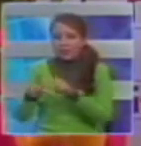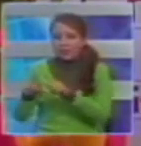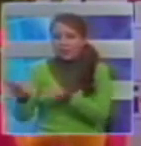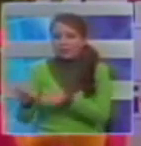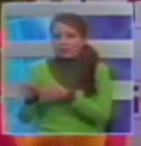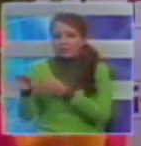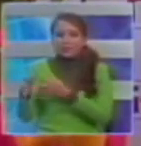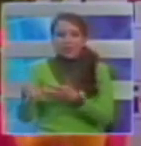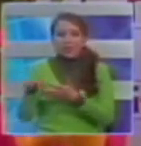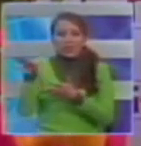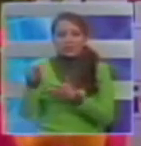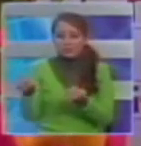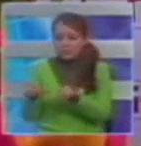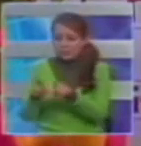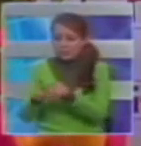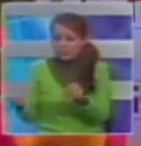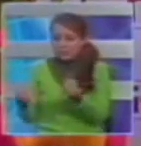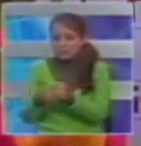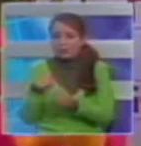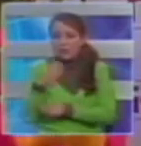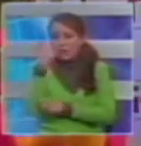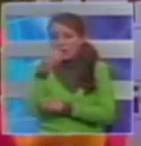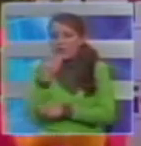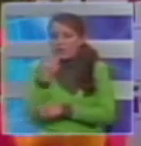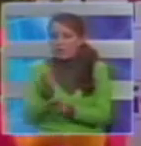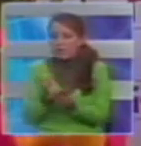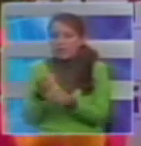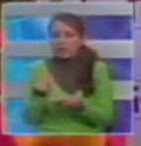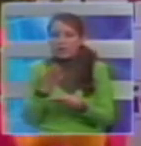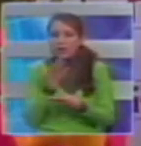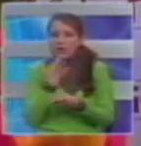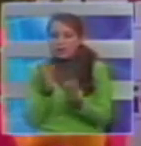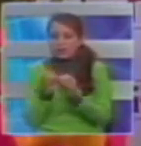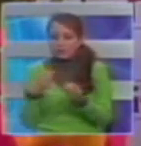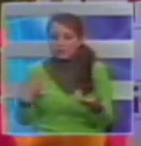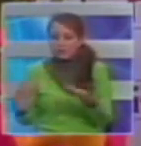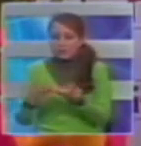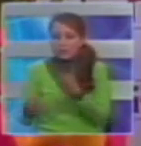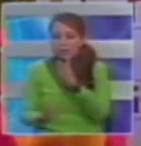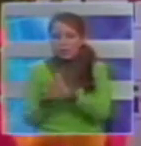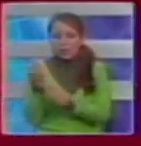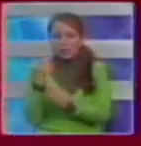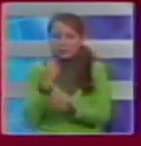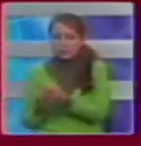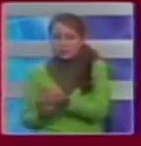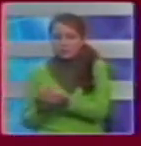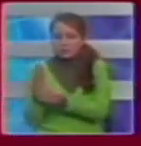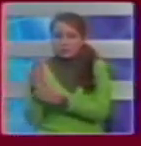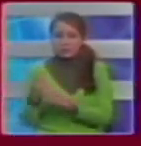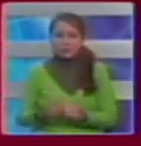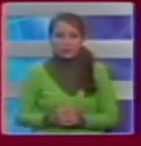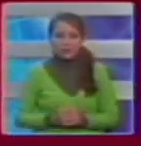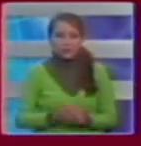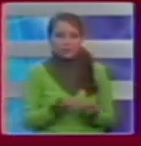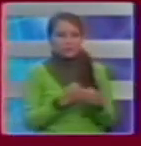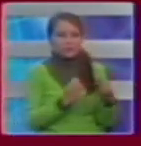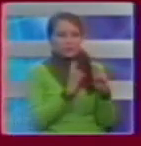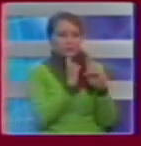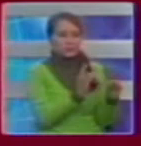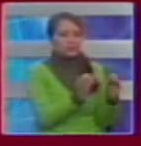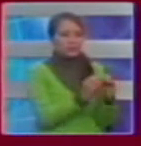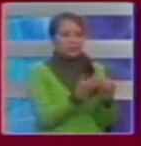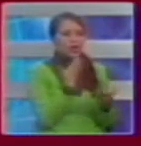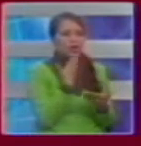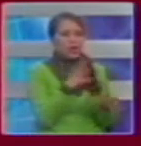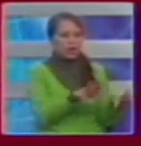pero siempre buscamos las mejores formas, los mejores colores para crear nuestros nuevos híbridos. Y para obtener los mejores resultados. Y ahora, ¿cómo ha sido la